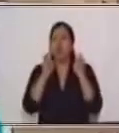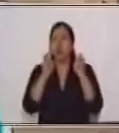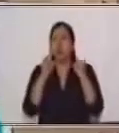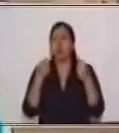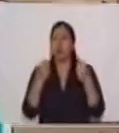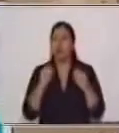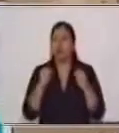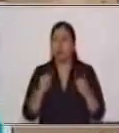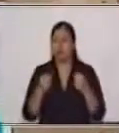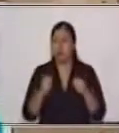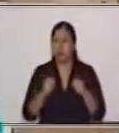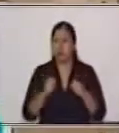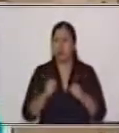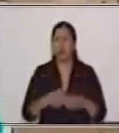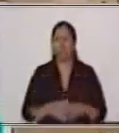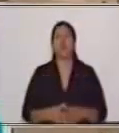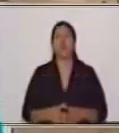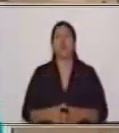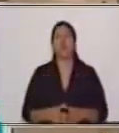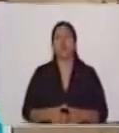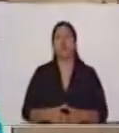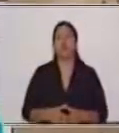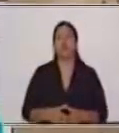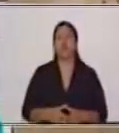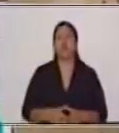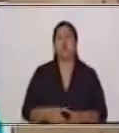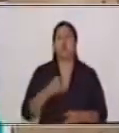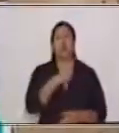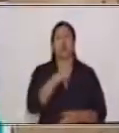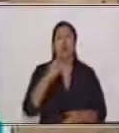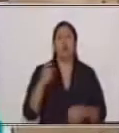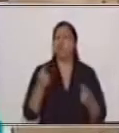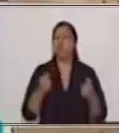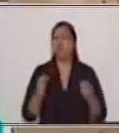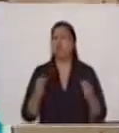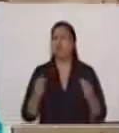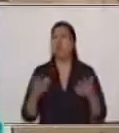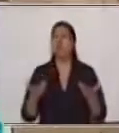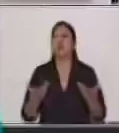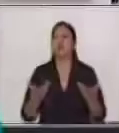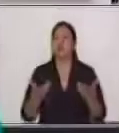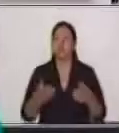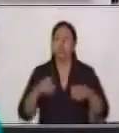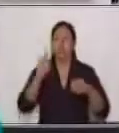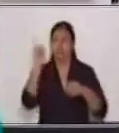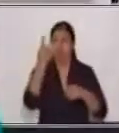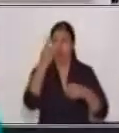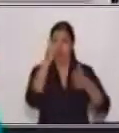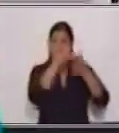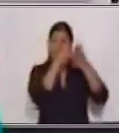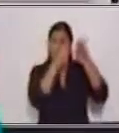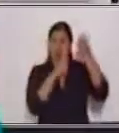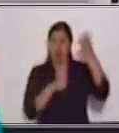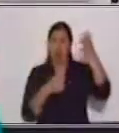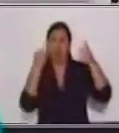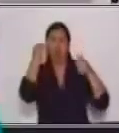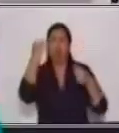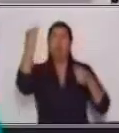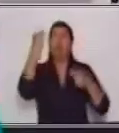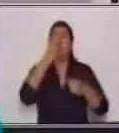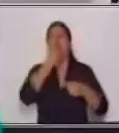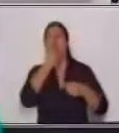en esta área académica. Sus pasos para elaborar: hacer una lista de ideas, hacer un